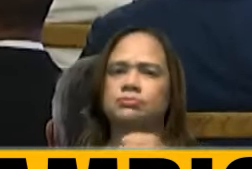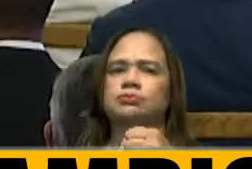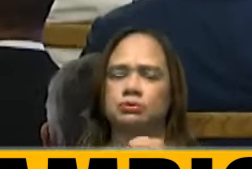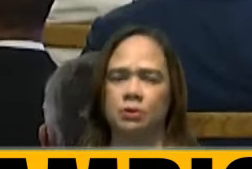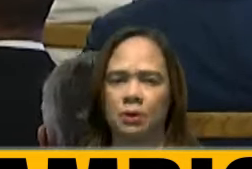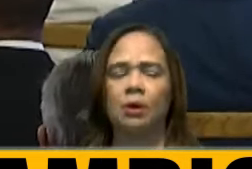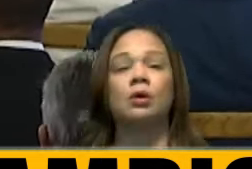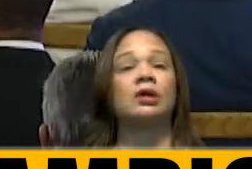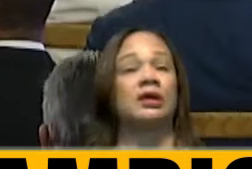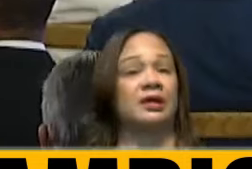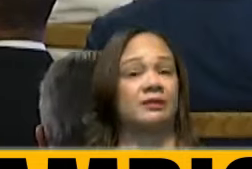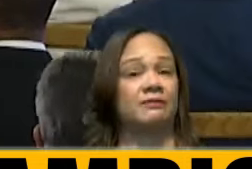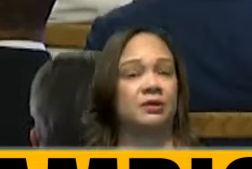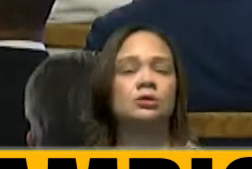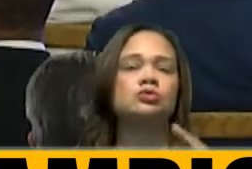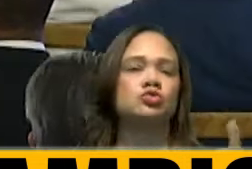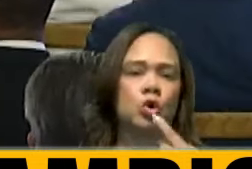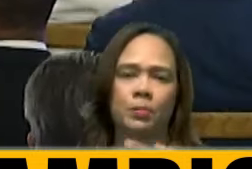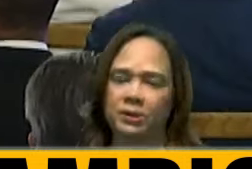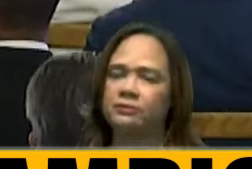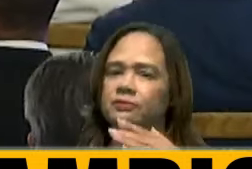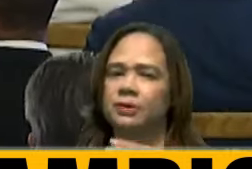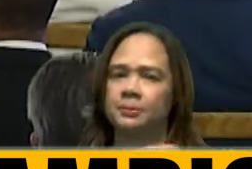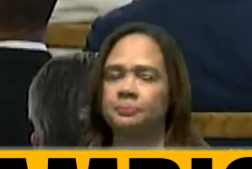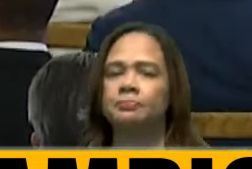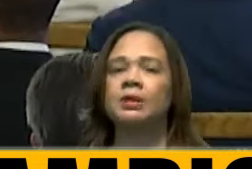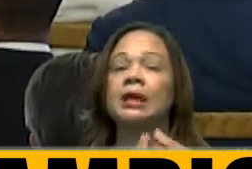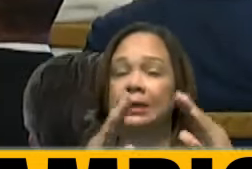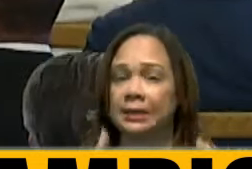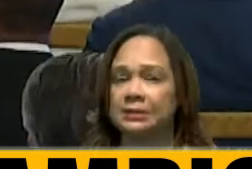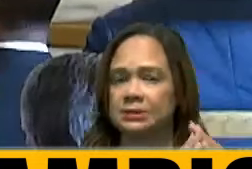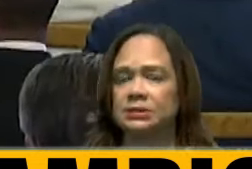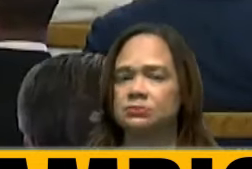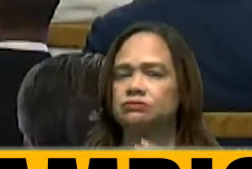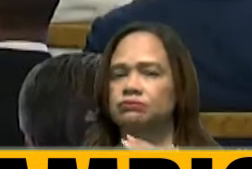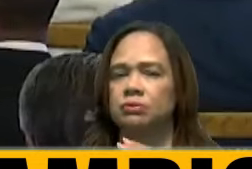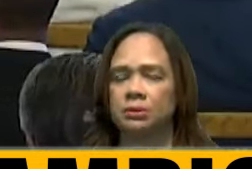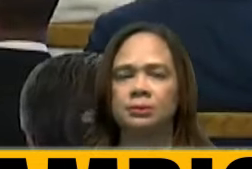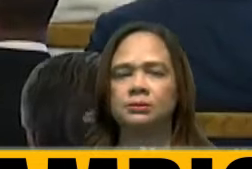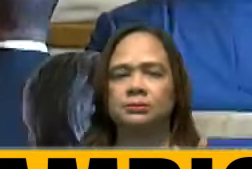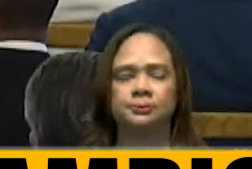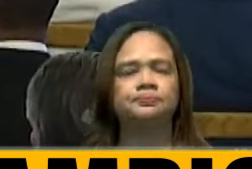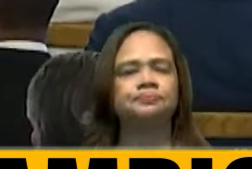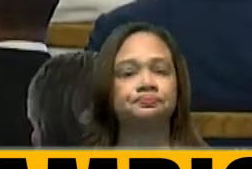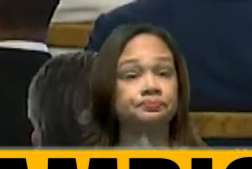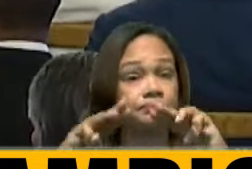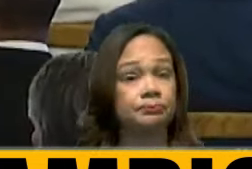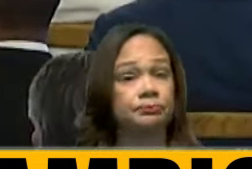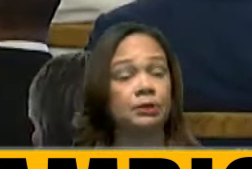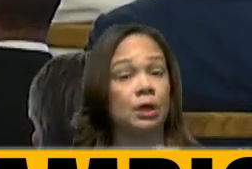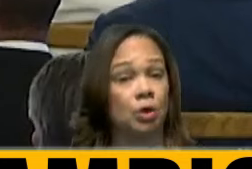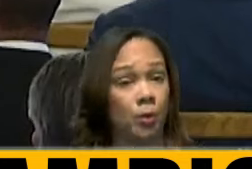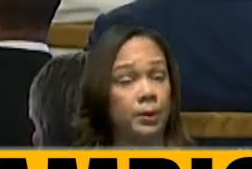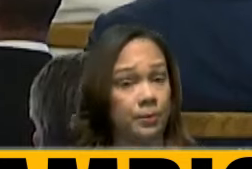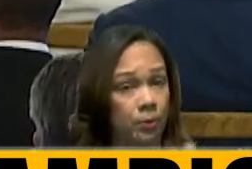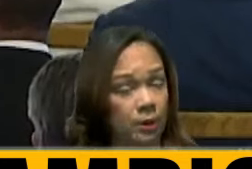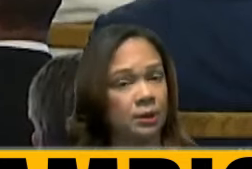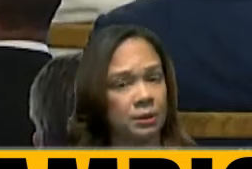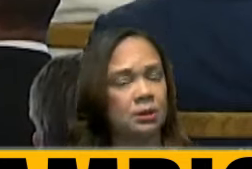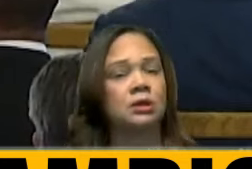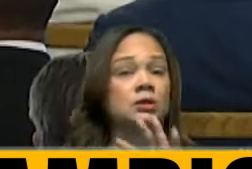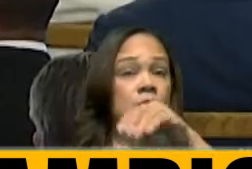solo para edificaciones y viviendas y el el Ministerio de Obras Públicas porque